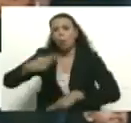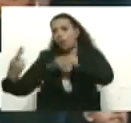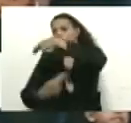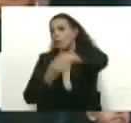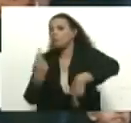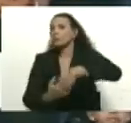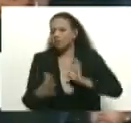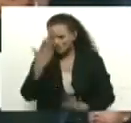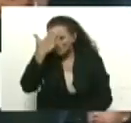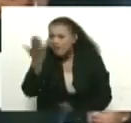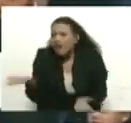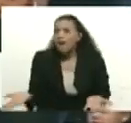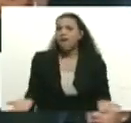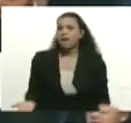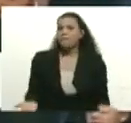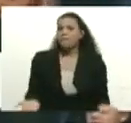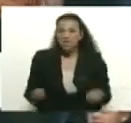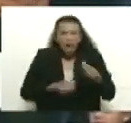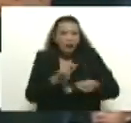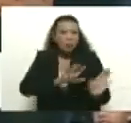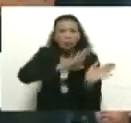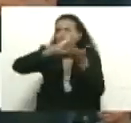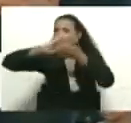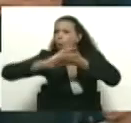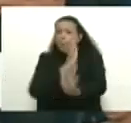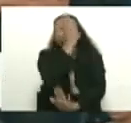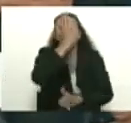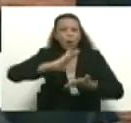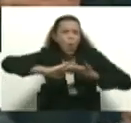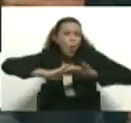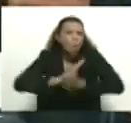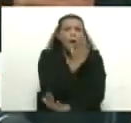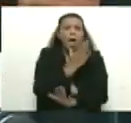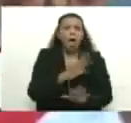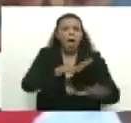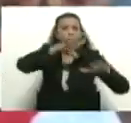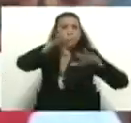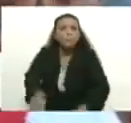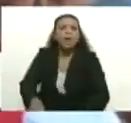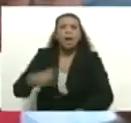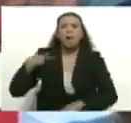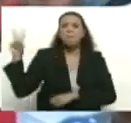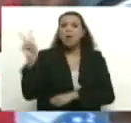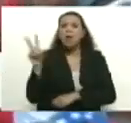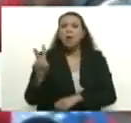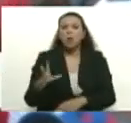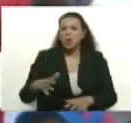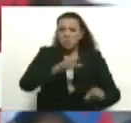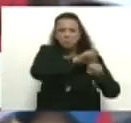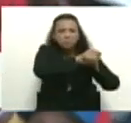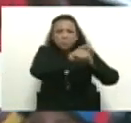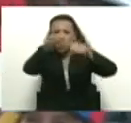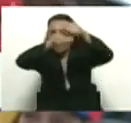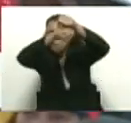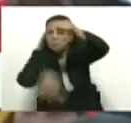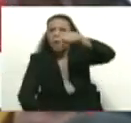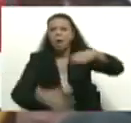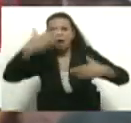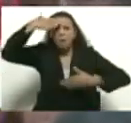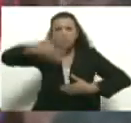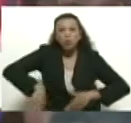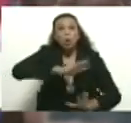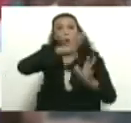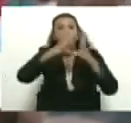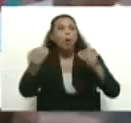revolucionario, ¿ves? Y que quisieran acabar. Ellos pidieron invasiones. pidieron bombardeos, pidieron que fuerzas armadas de